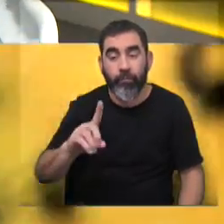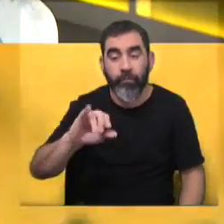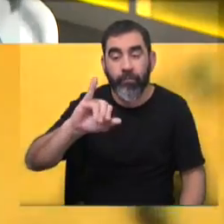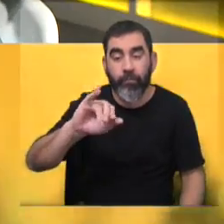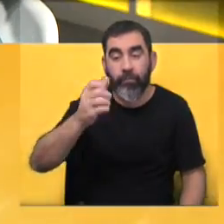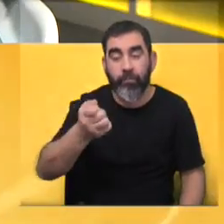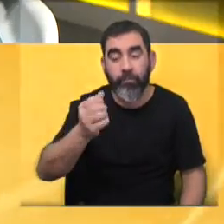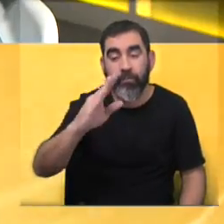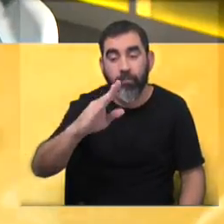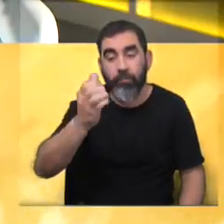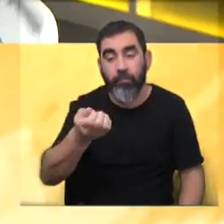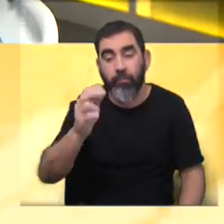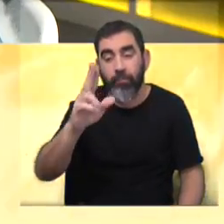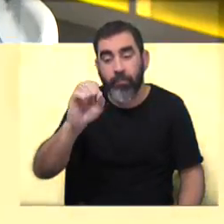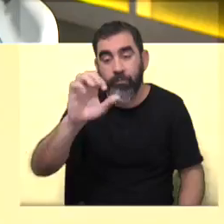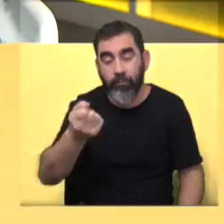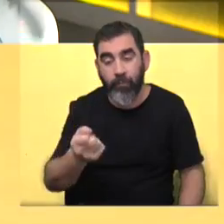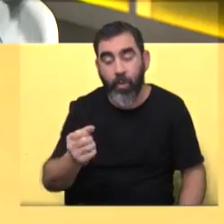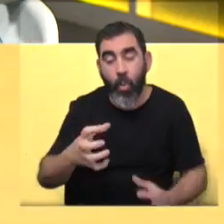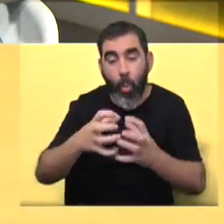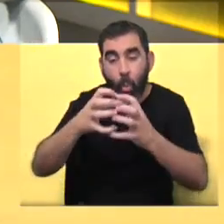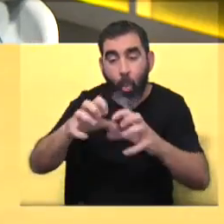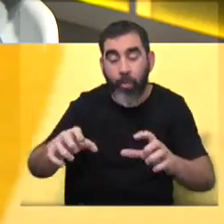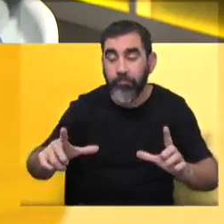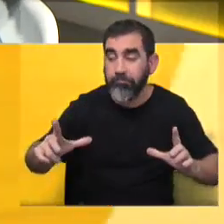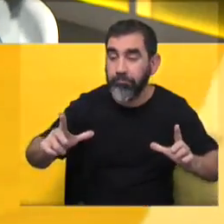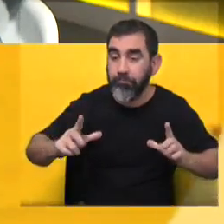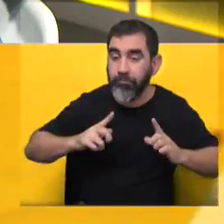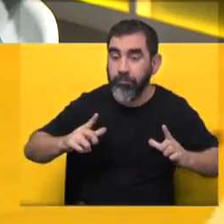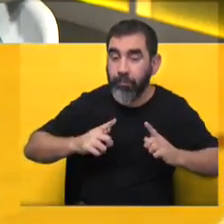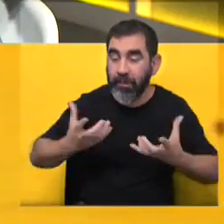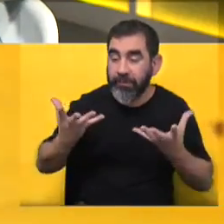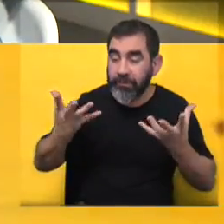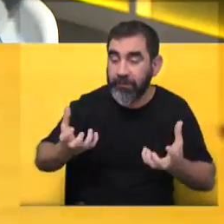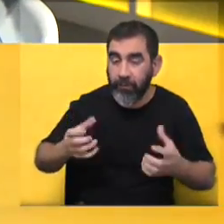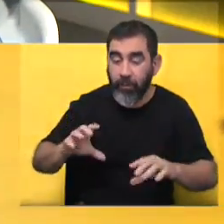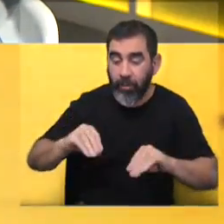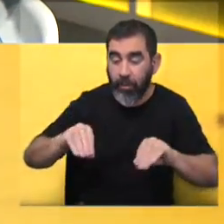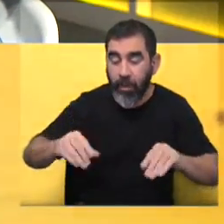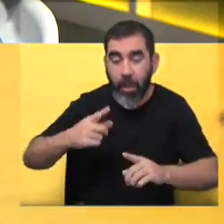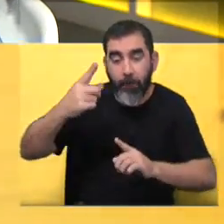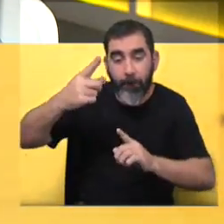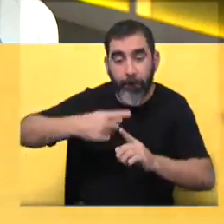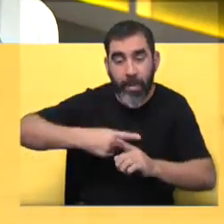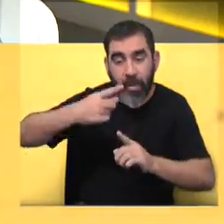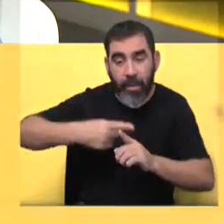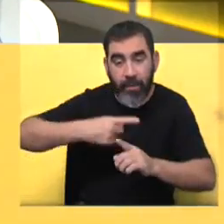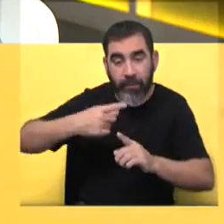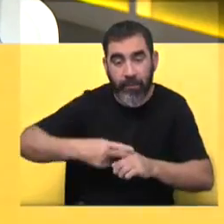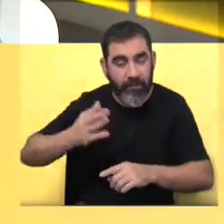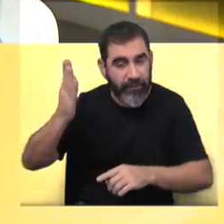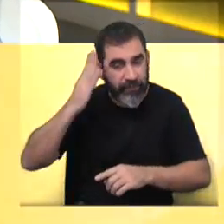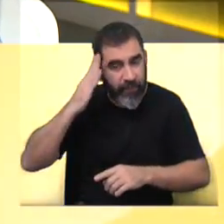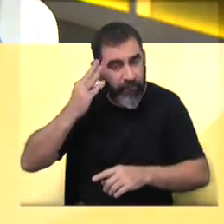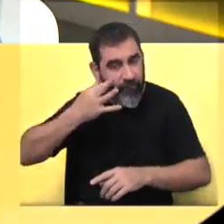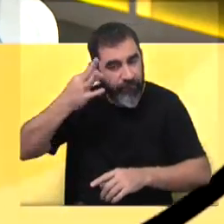ese desarrollo que hace que un huevo pueda quedar latente en tierra seca durante una cantidad de meses. ¿Sabemos más o menos